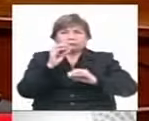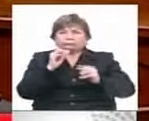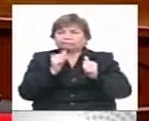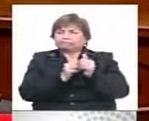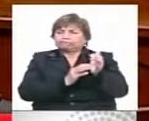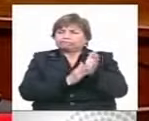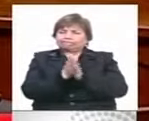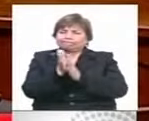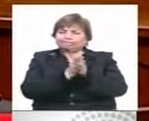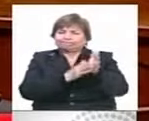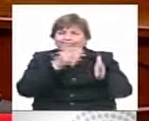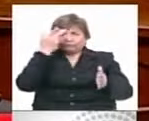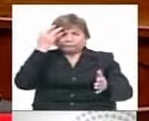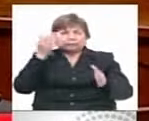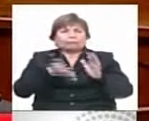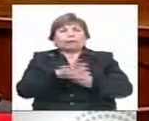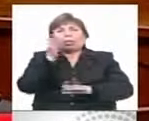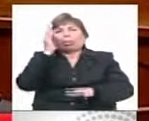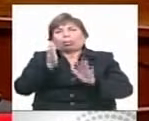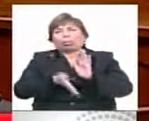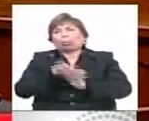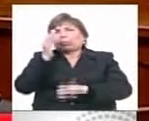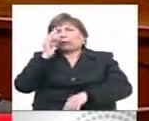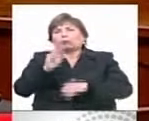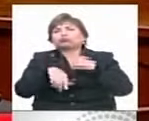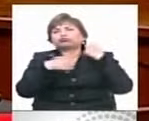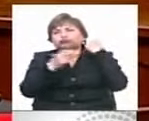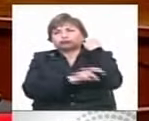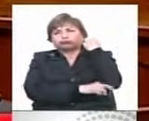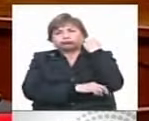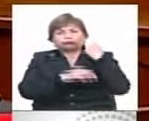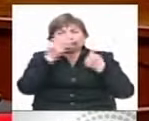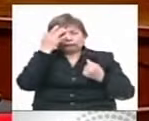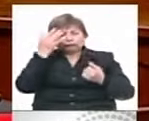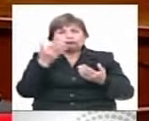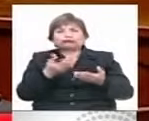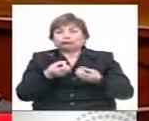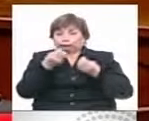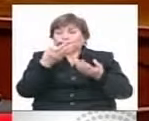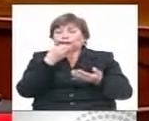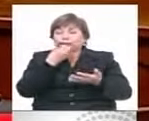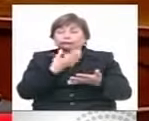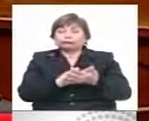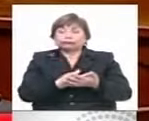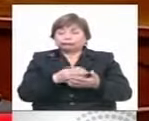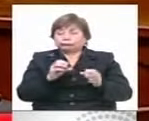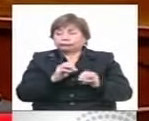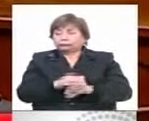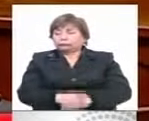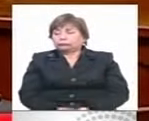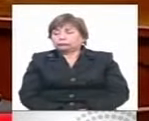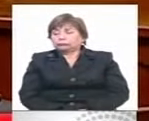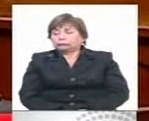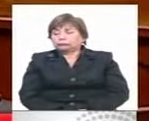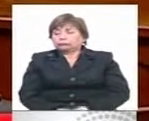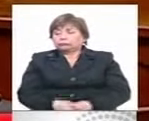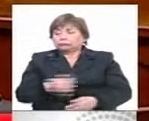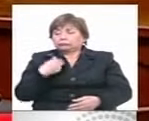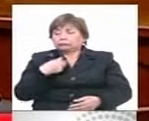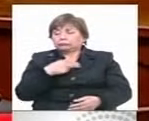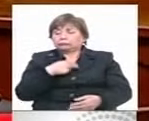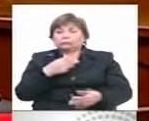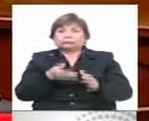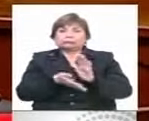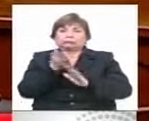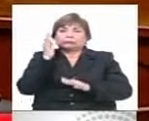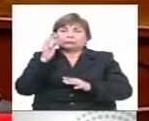talentosos terminen emigrando a otros países que les brindan condiciones para su labor investigativa. Es lo que llamamos la fuga